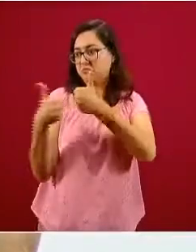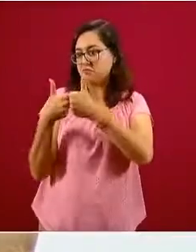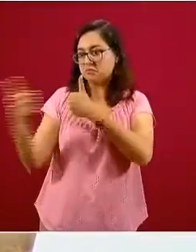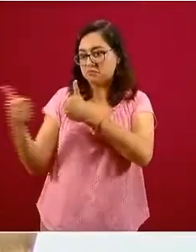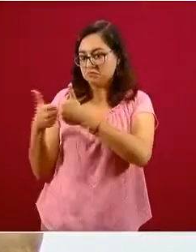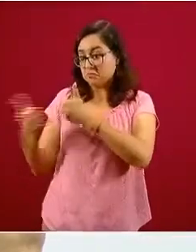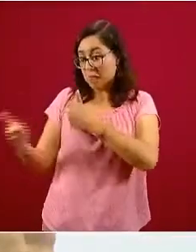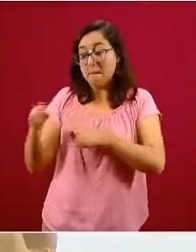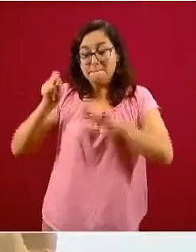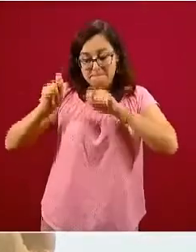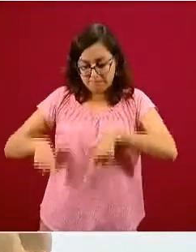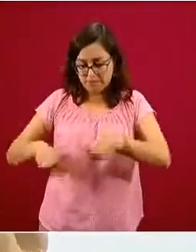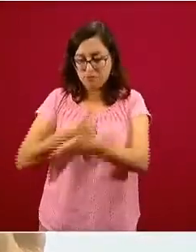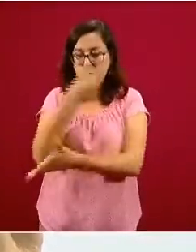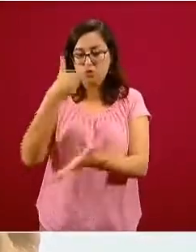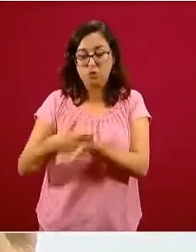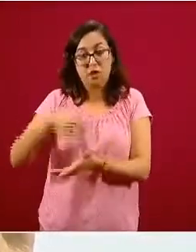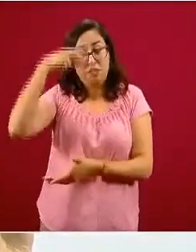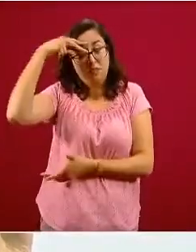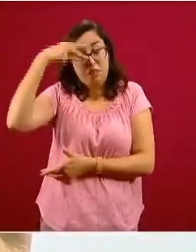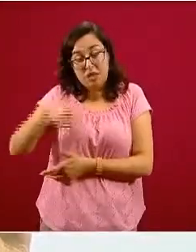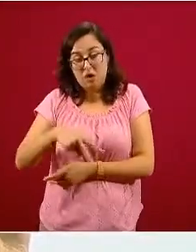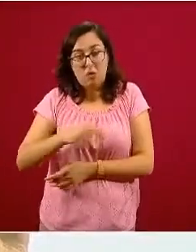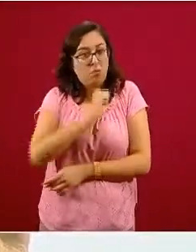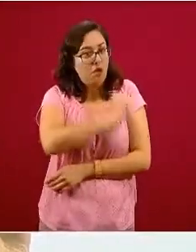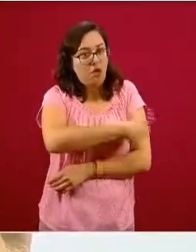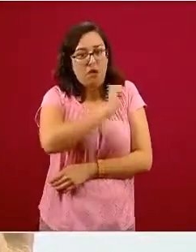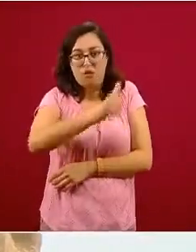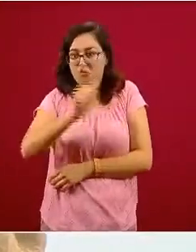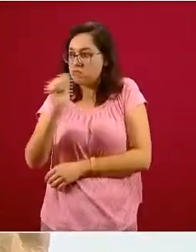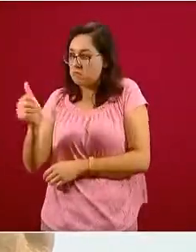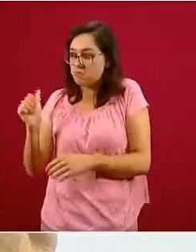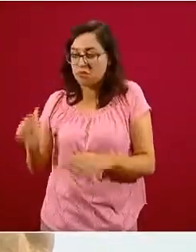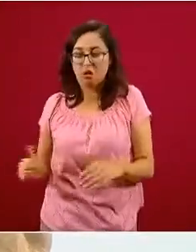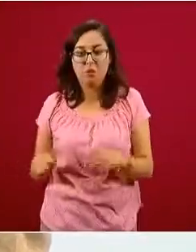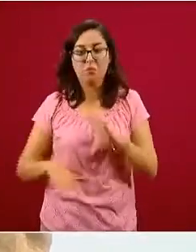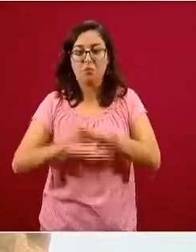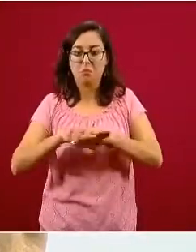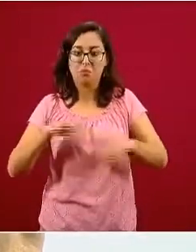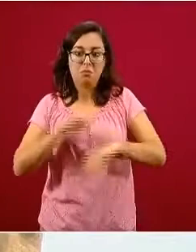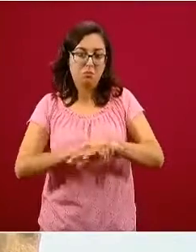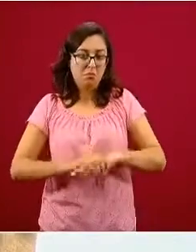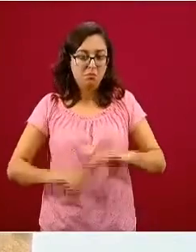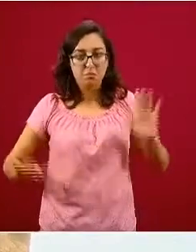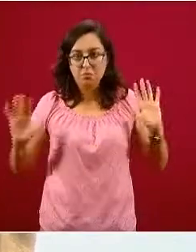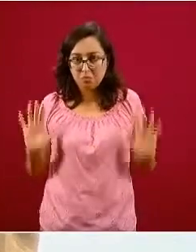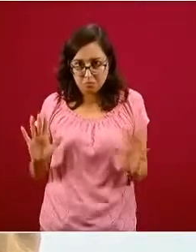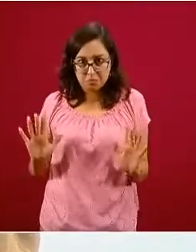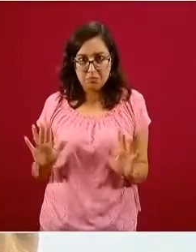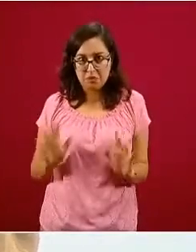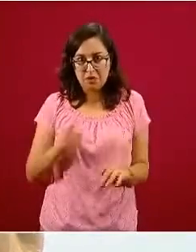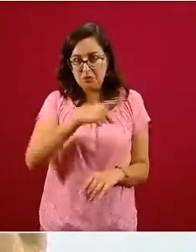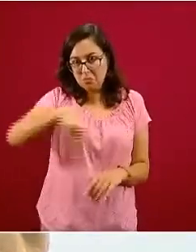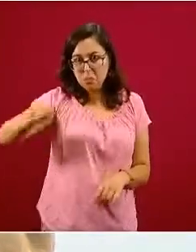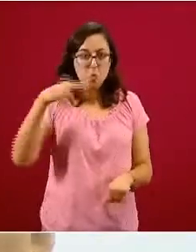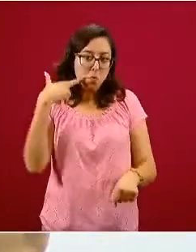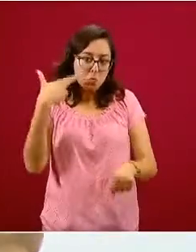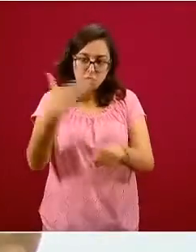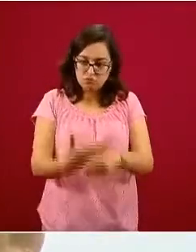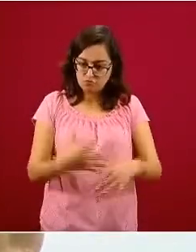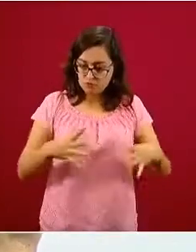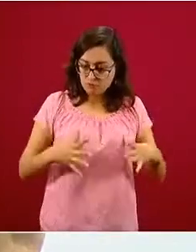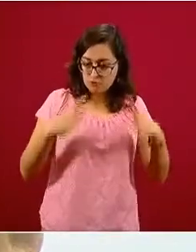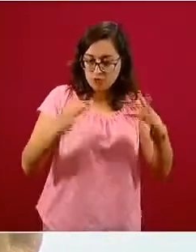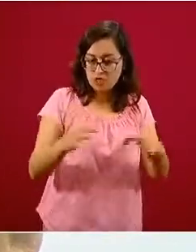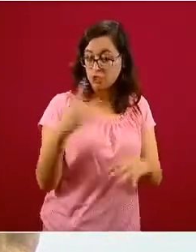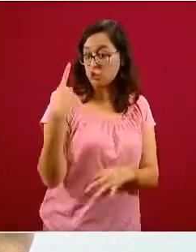Distrito Federal, procedieron a crear un organismo público descentralizado que se llama Servicios Estatales de Salud